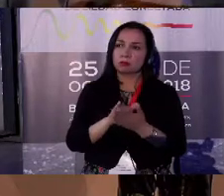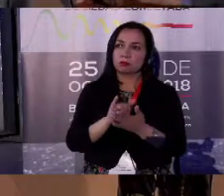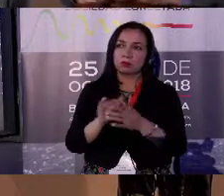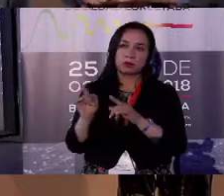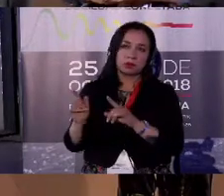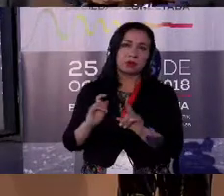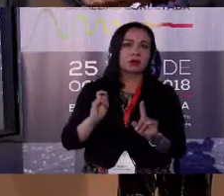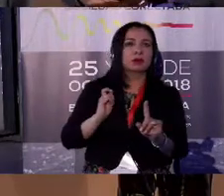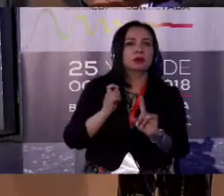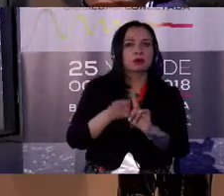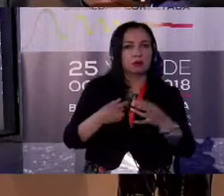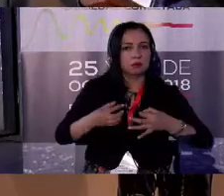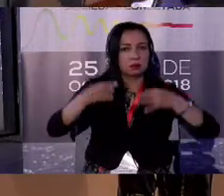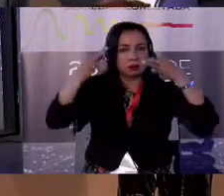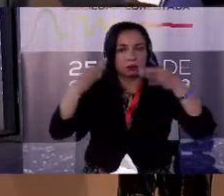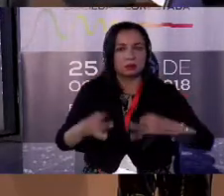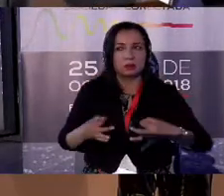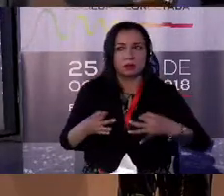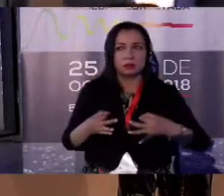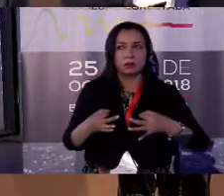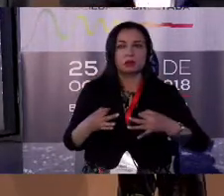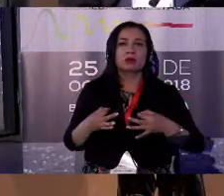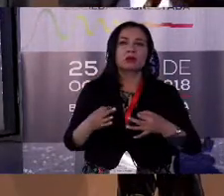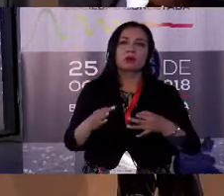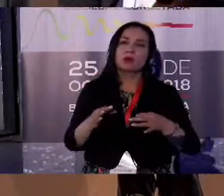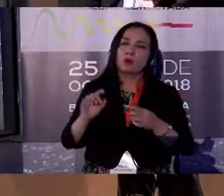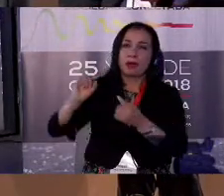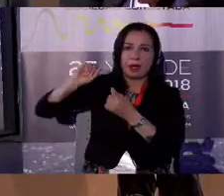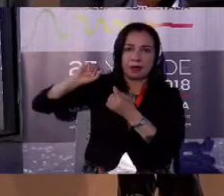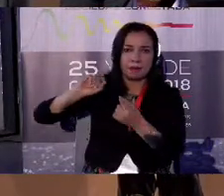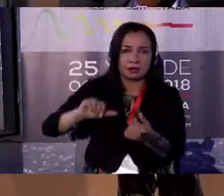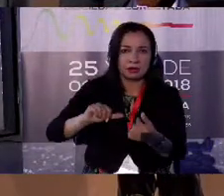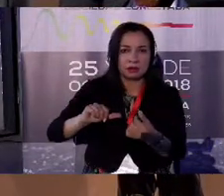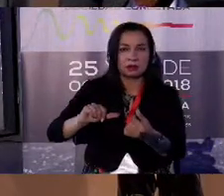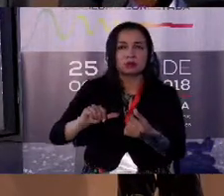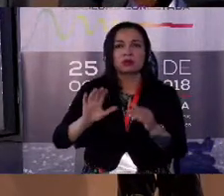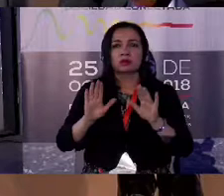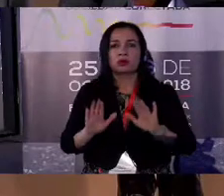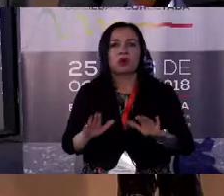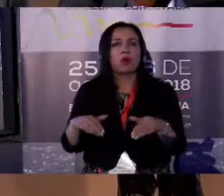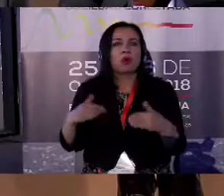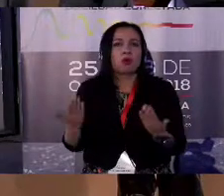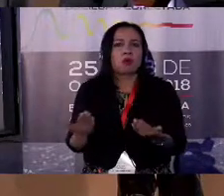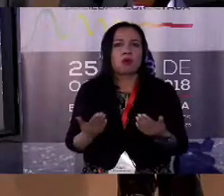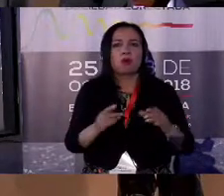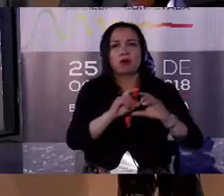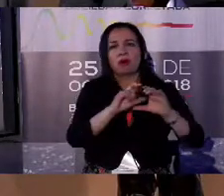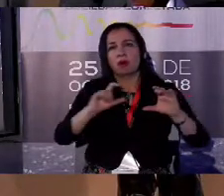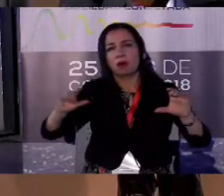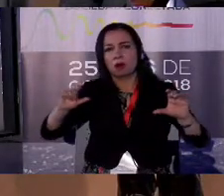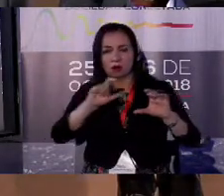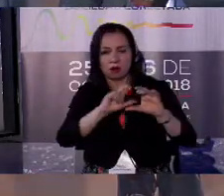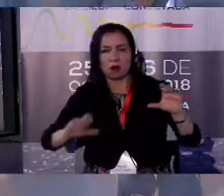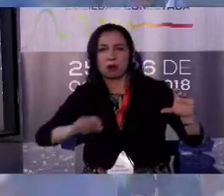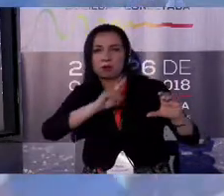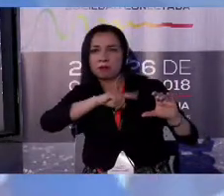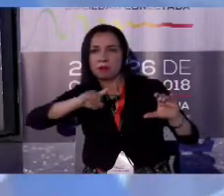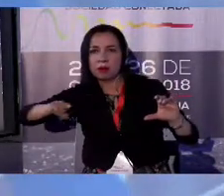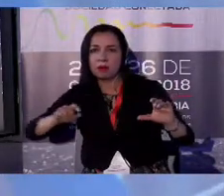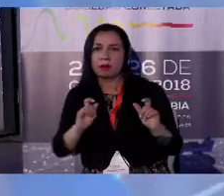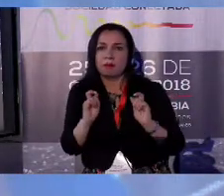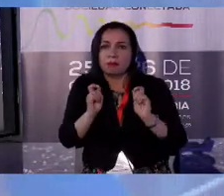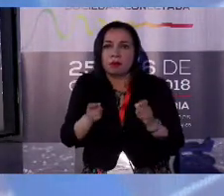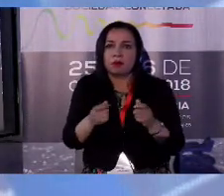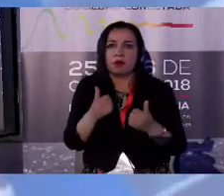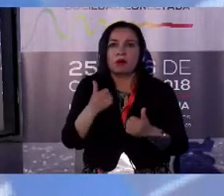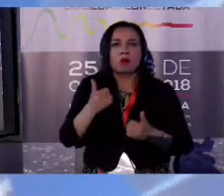respecto a esta certeza, no solo de las inversiones, sino sobre en qué bandas vamos a ver los primeros desarrollos de quinta generación